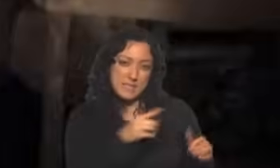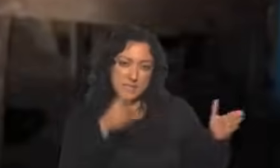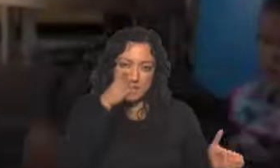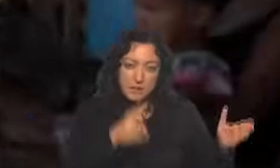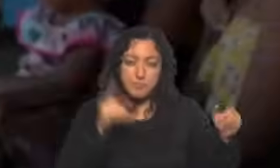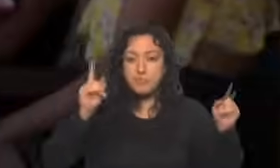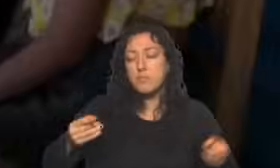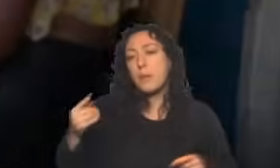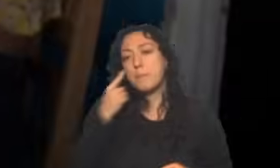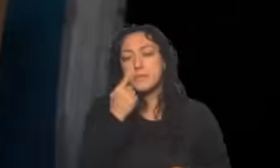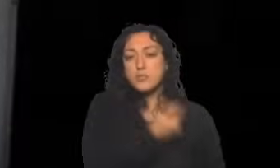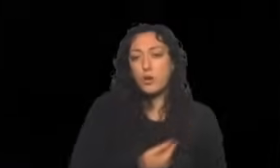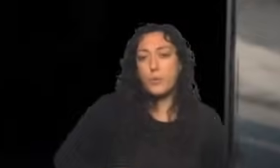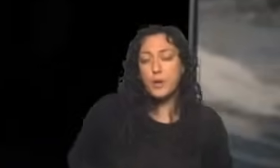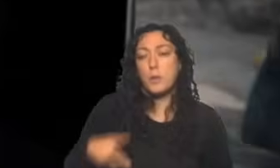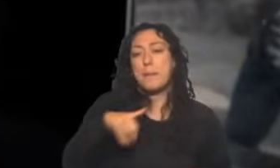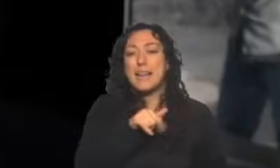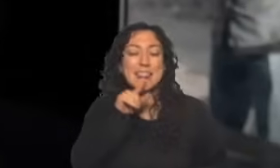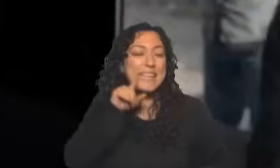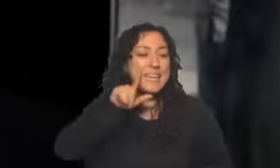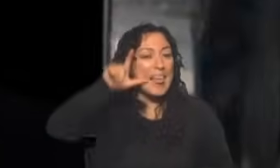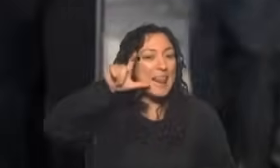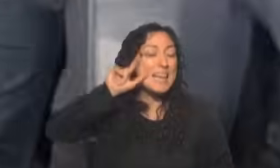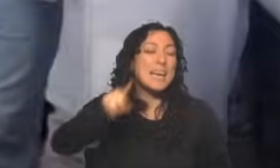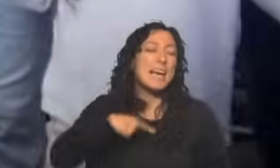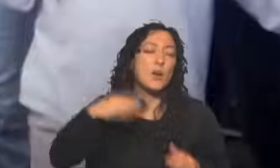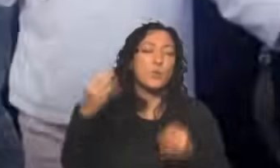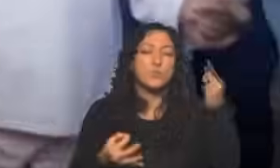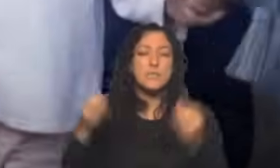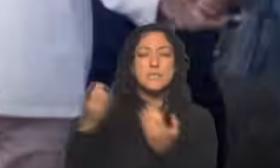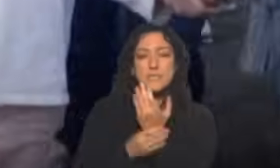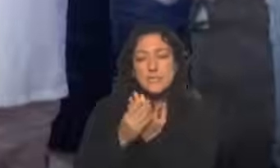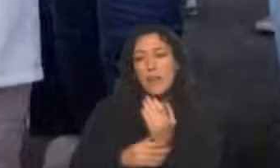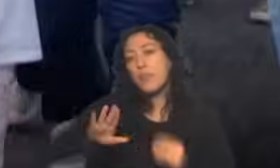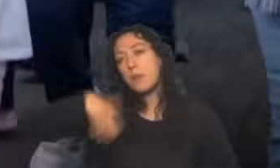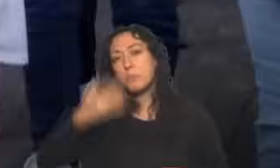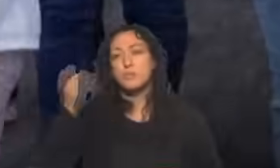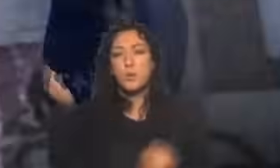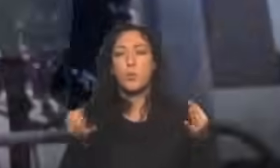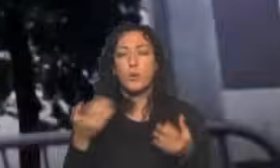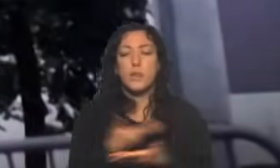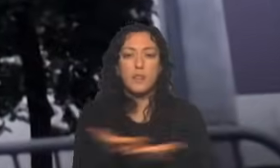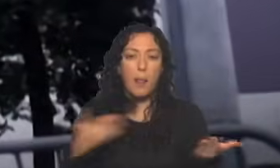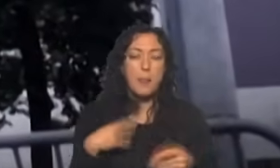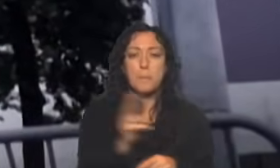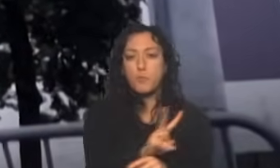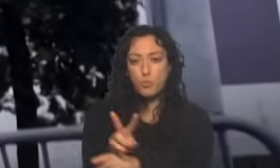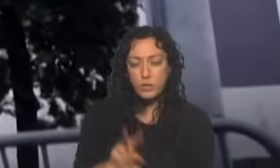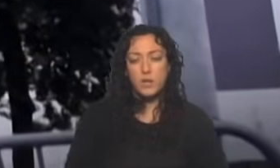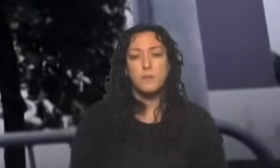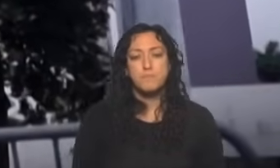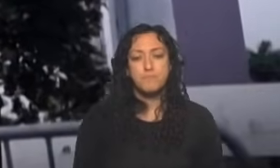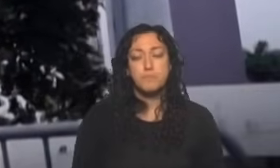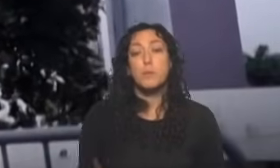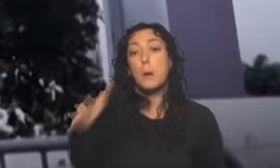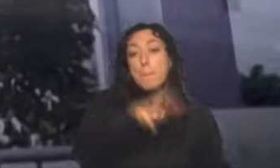ministro de gobierno de Ricardo Martinelli, en el que ocupó la cartera de Justicia primero y luego la de Seguridad Pública. ¡Y este pueblo